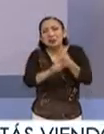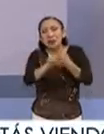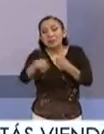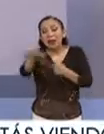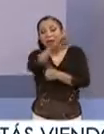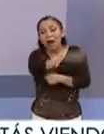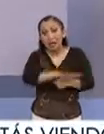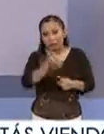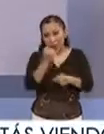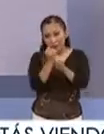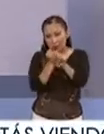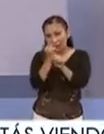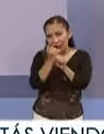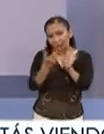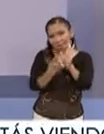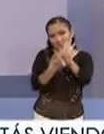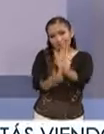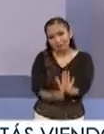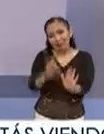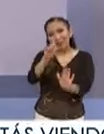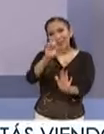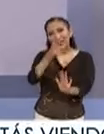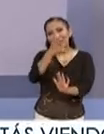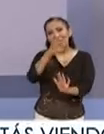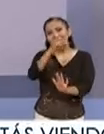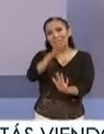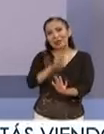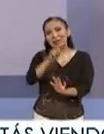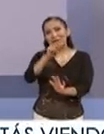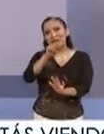en una cápsula que nos proporciona de GESPE TV.